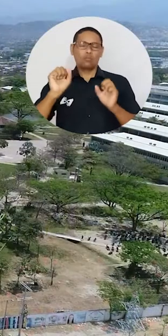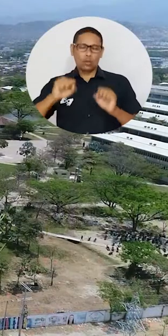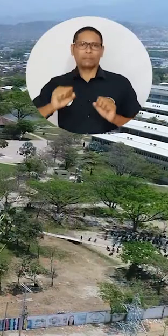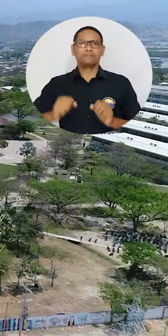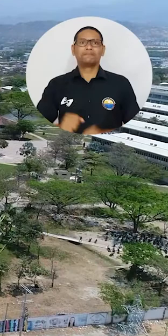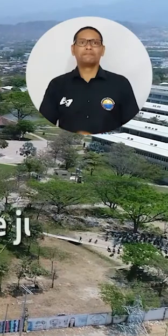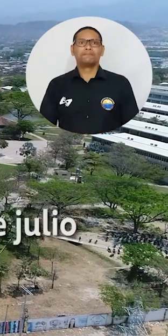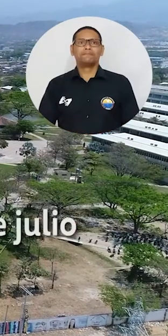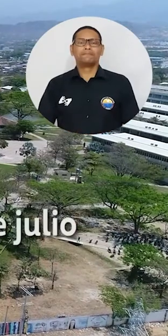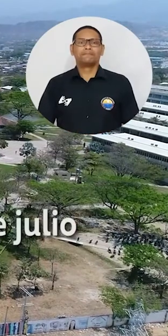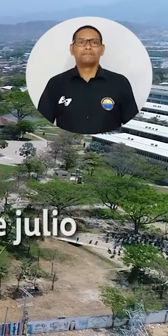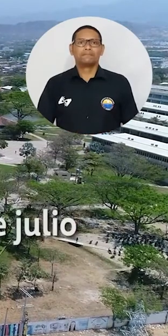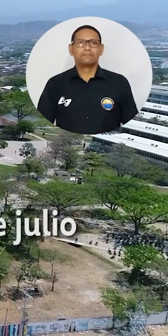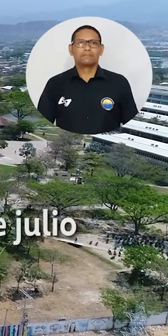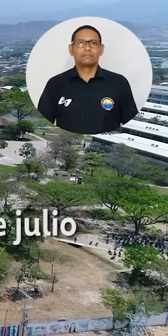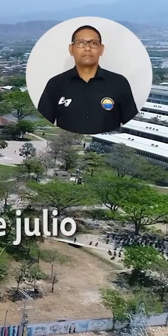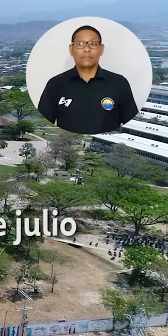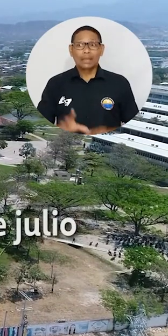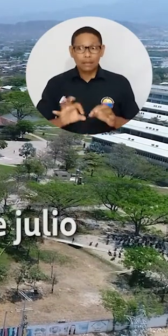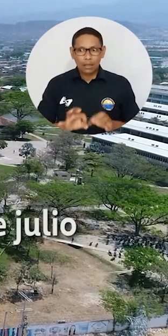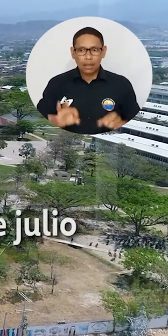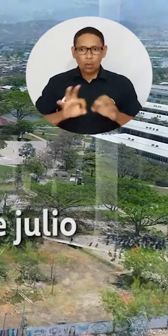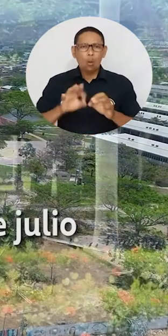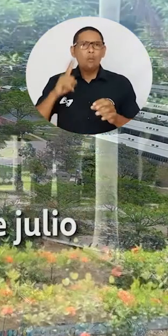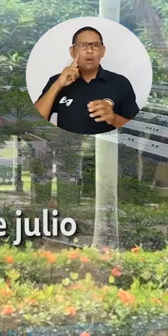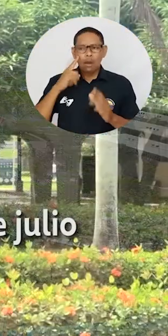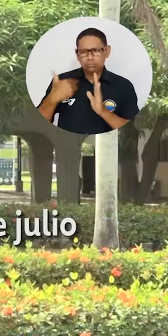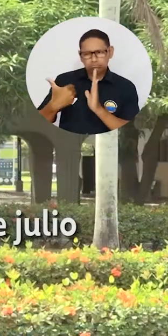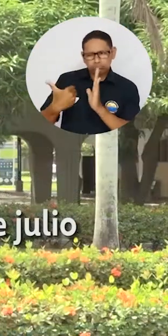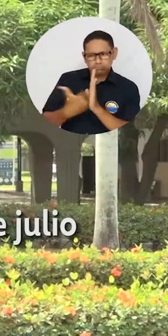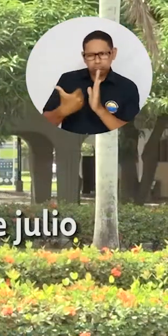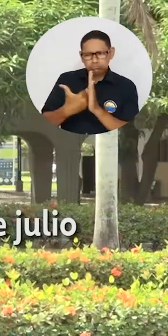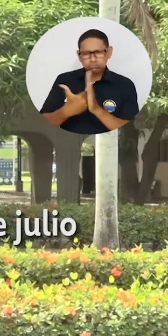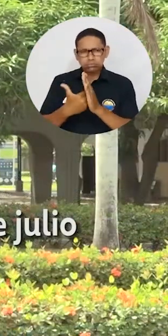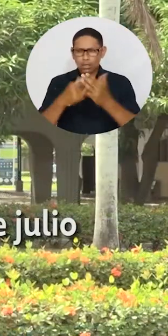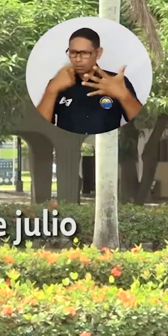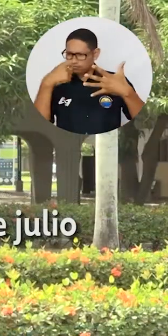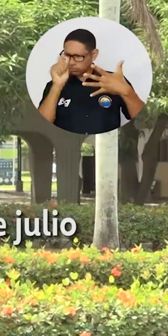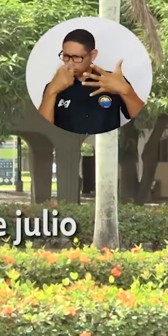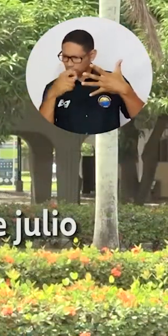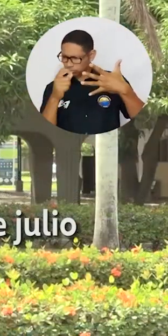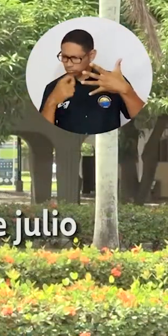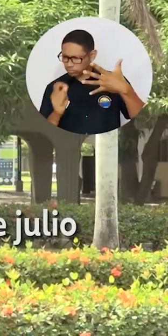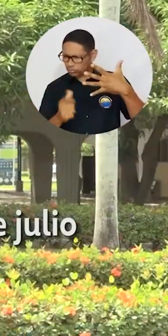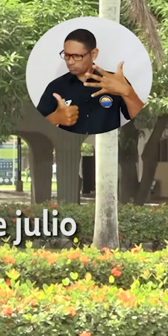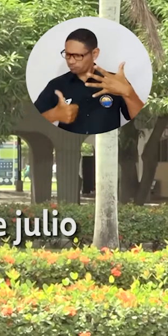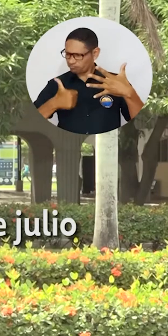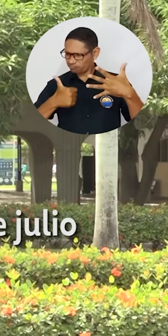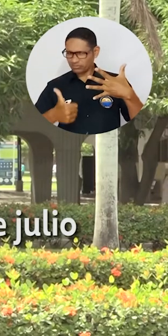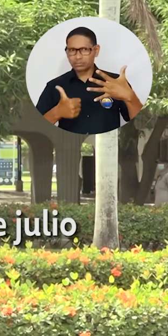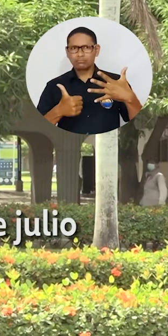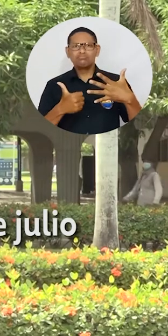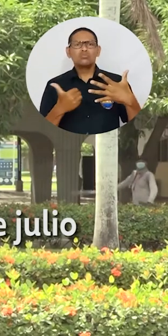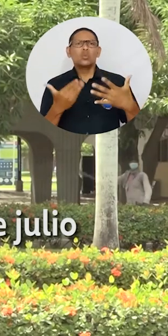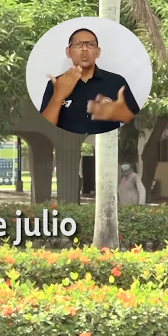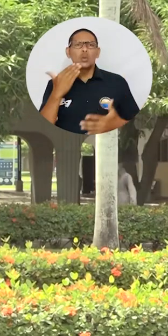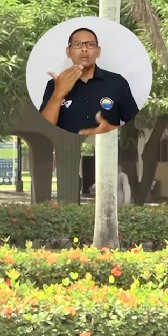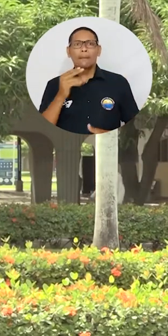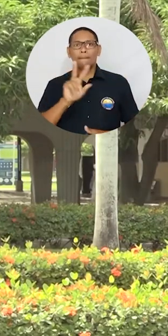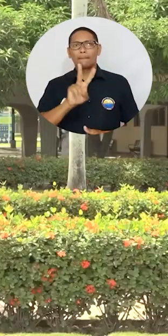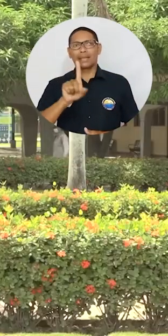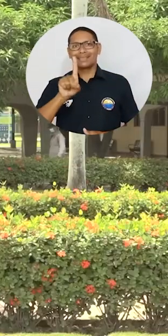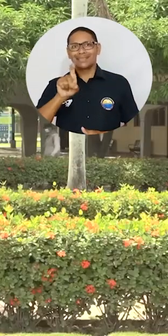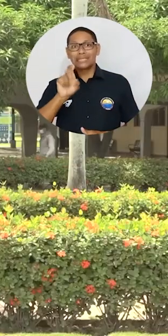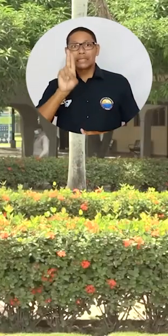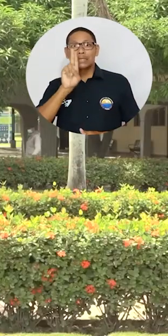actualmente. Una de las etapas es la verificación del cumplimiento de requisitos mínimos, el cual lo podrán hacer el día